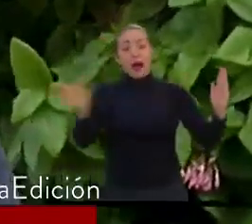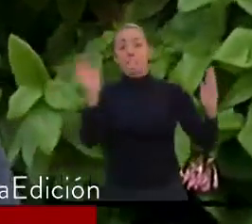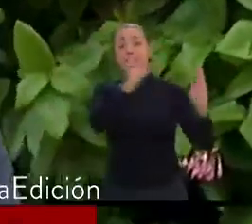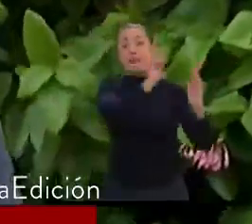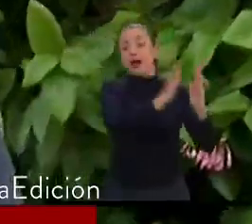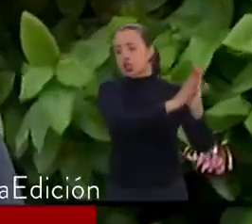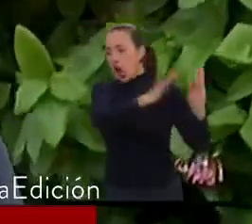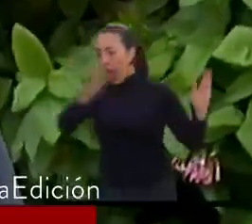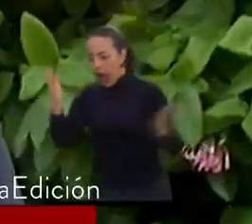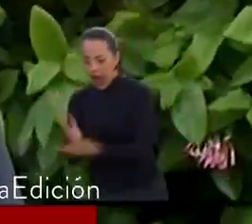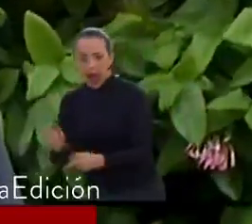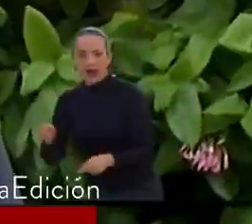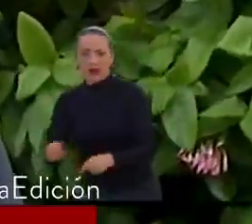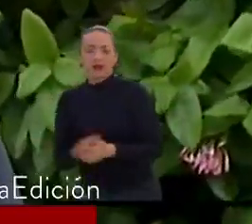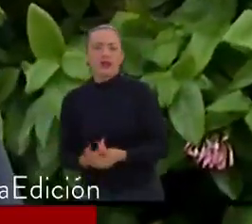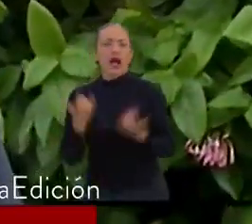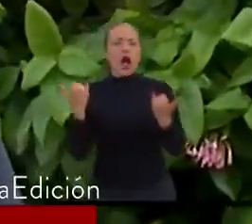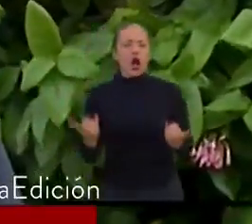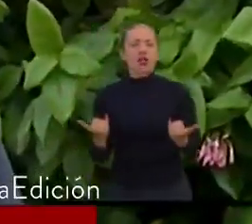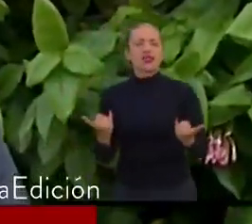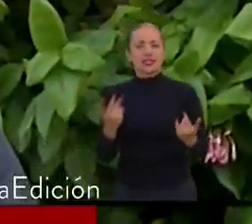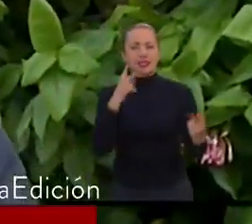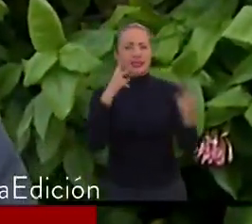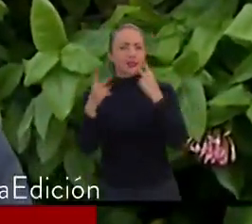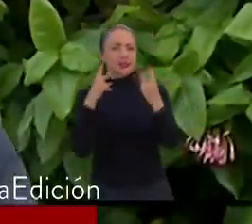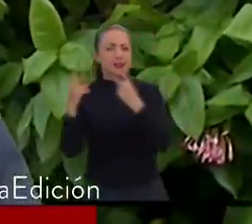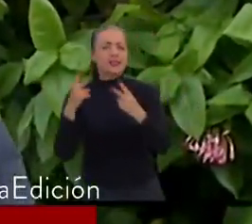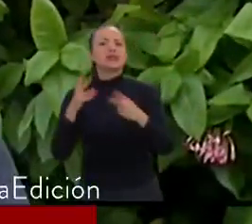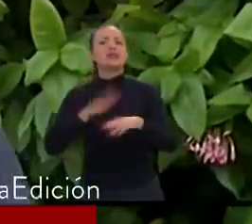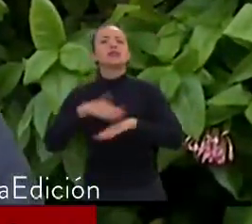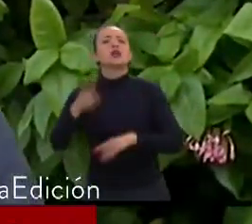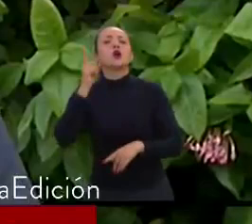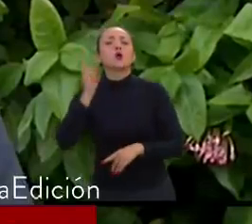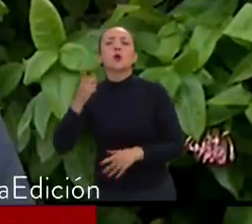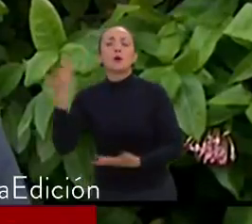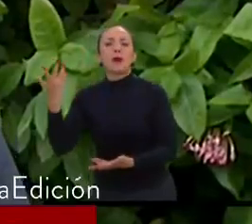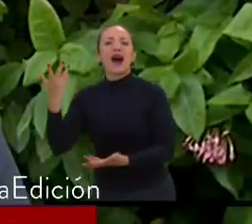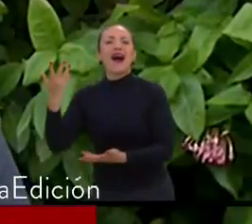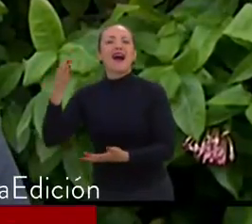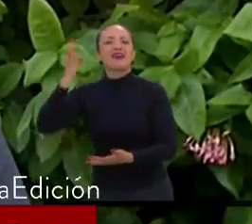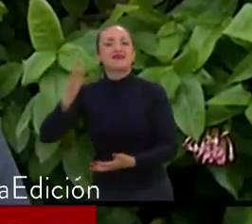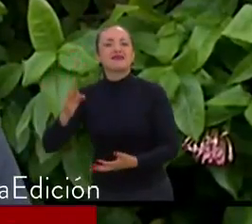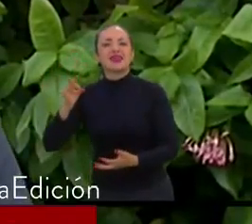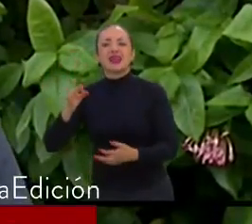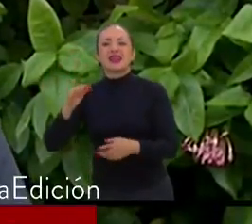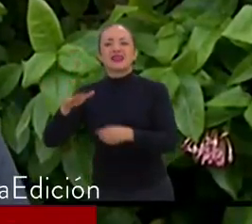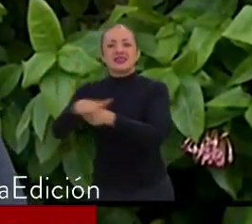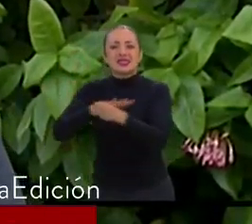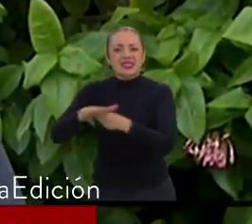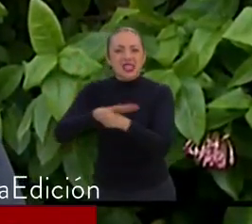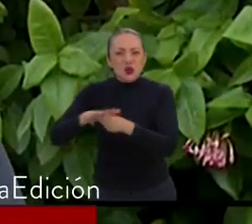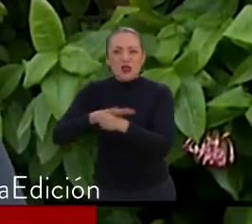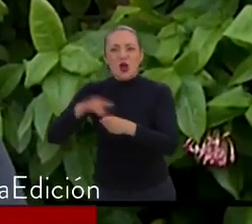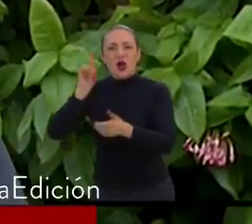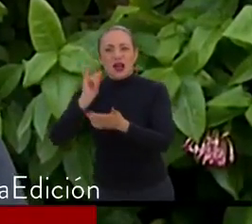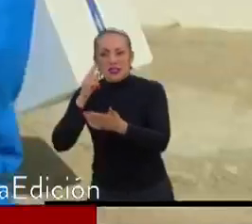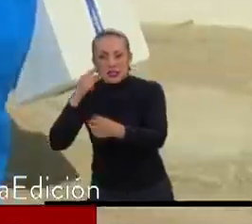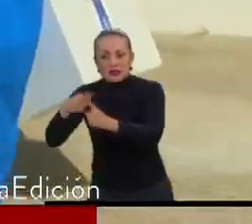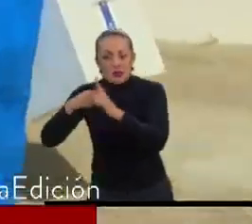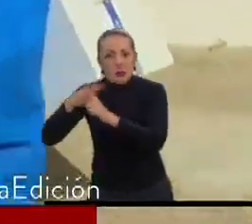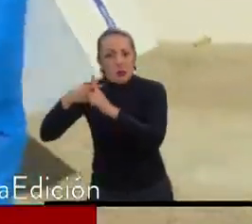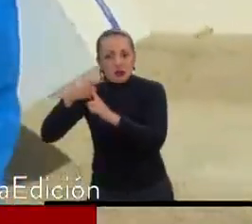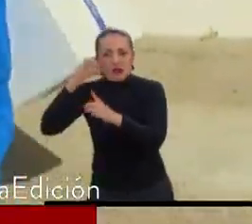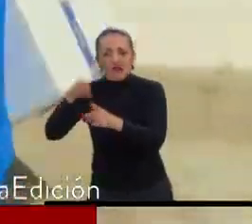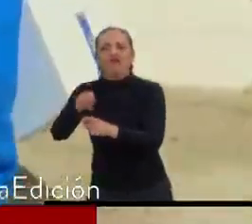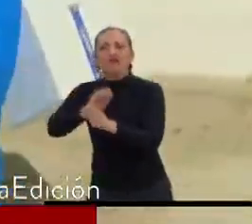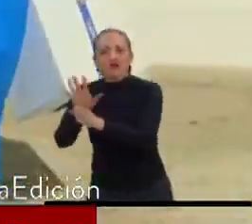llevando las consecuencias del retraso en la información acerca de los casos que teníamos positivos. Eso conllevó a que no se pudieron